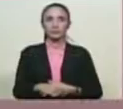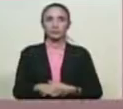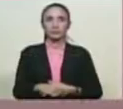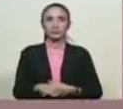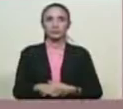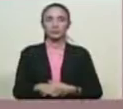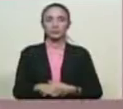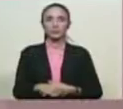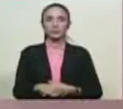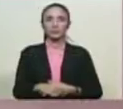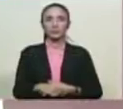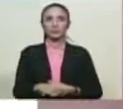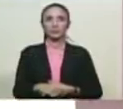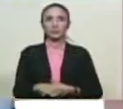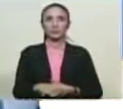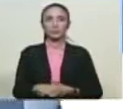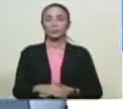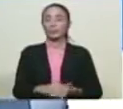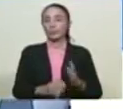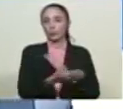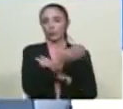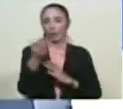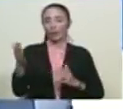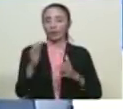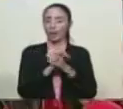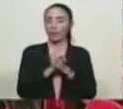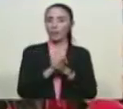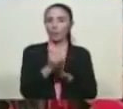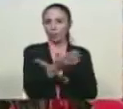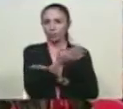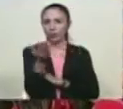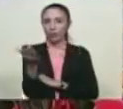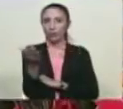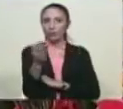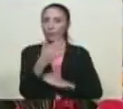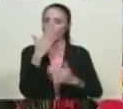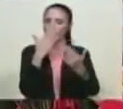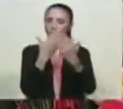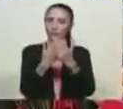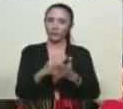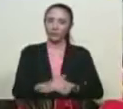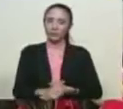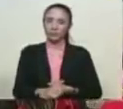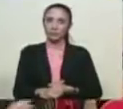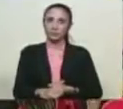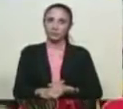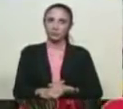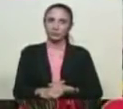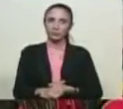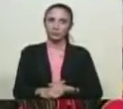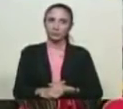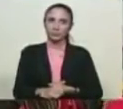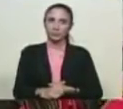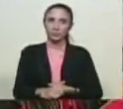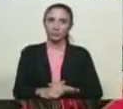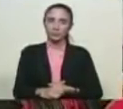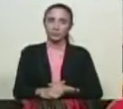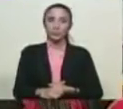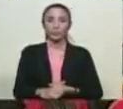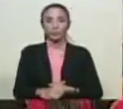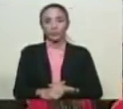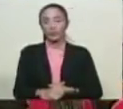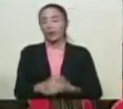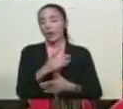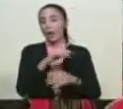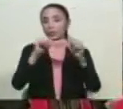permanentemente, muchachas, muchachos, compañeros, compañeras. Estamos a la vanguardia de la construcción de un sistema, un nuevo